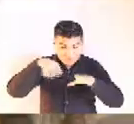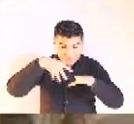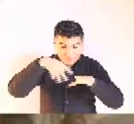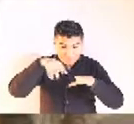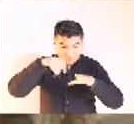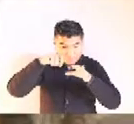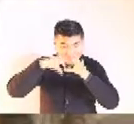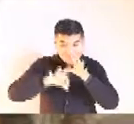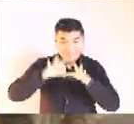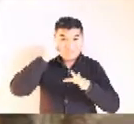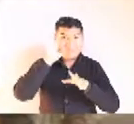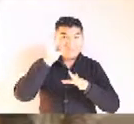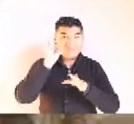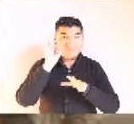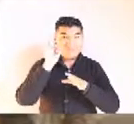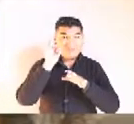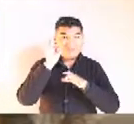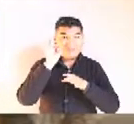hasta encontrarla?